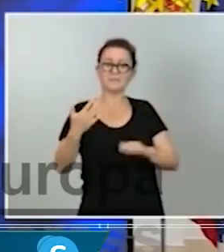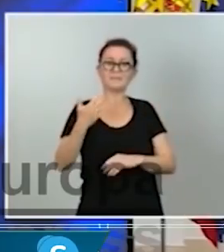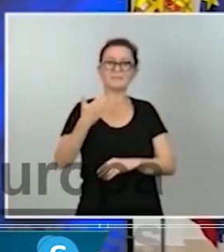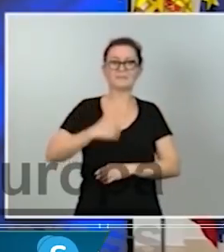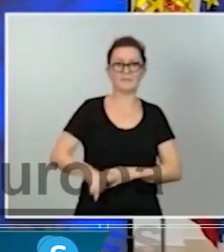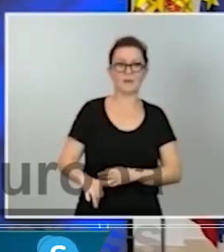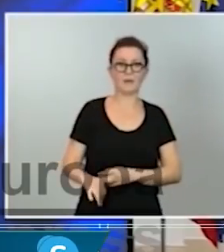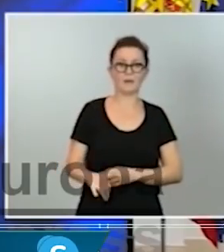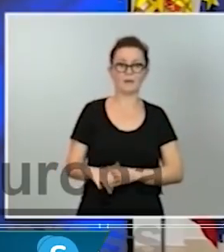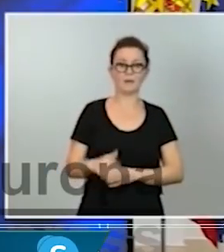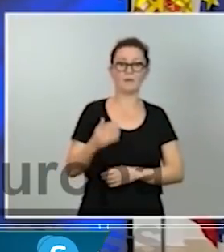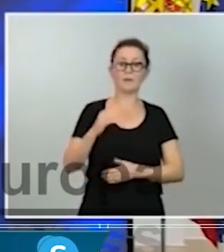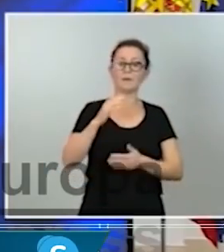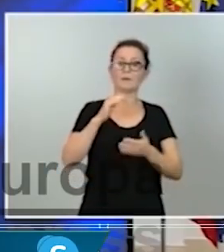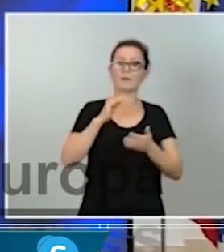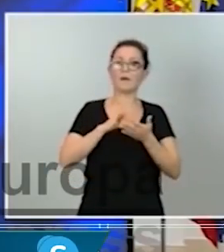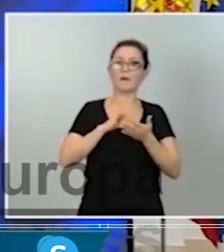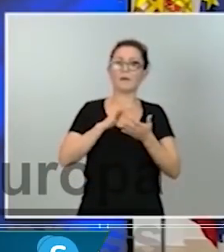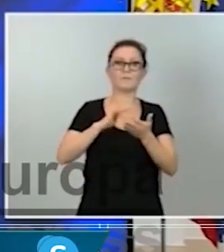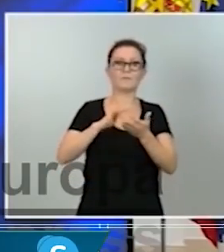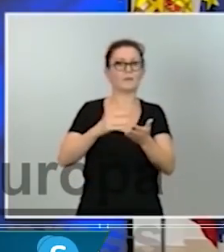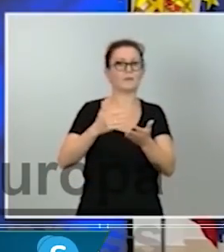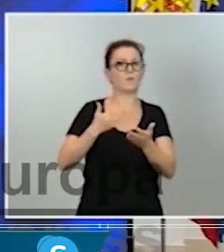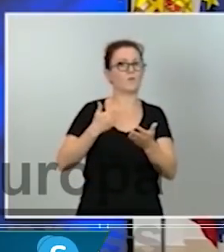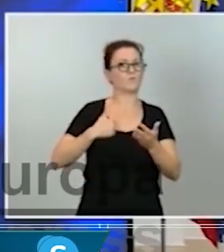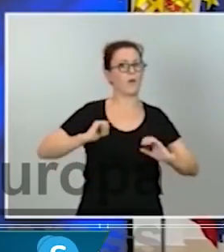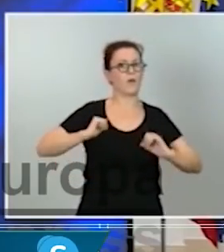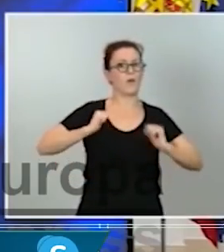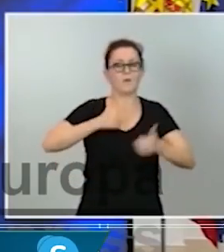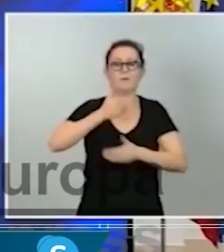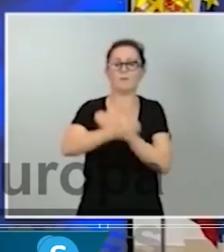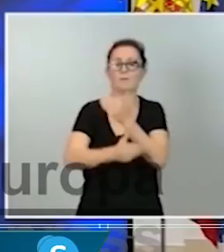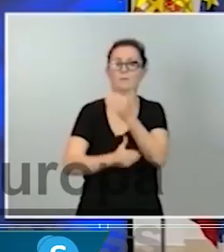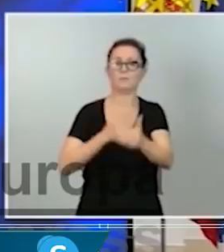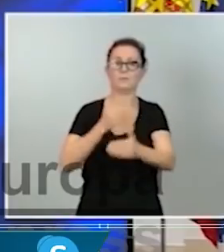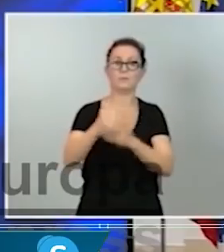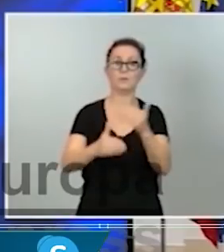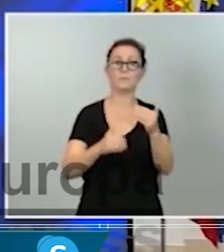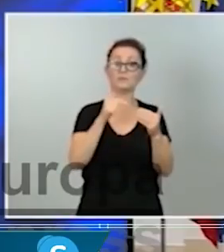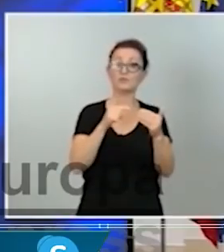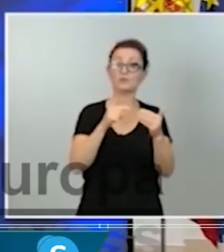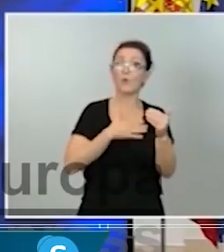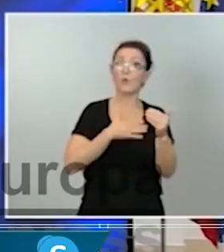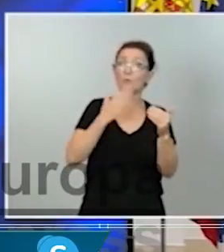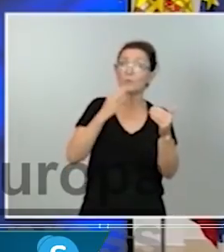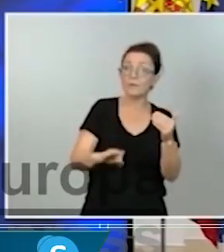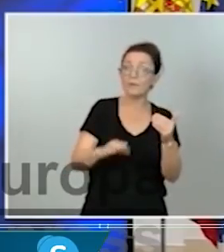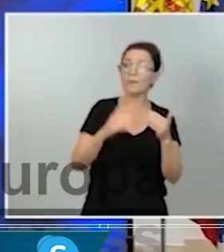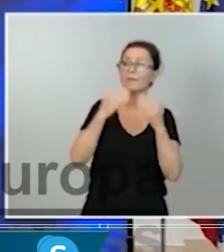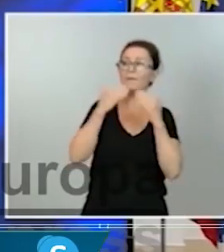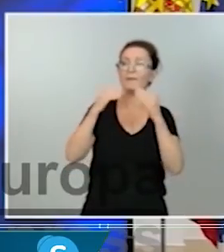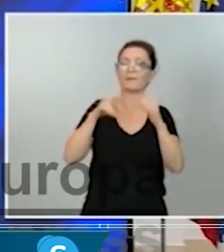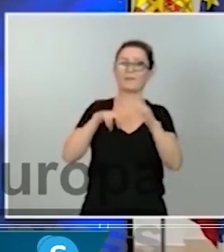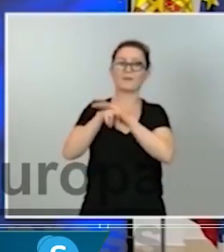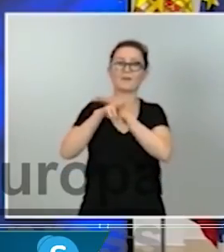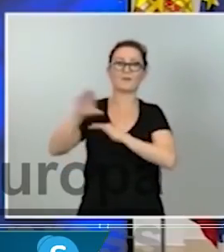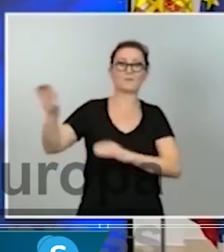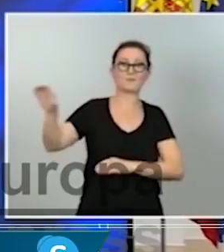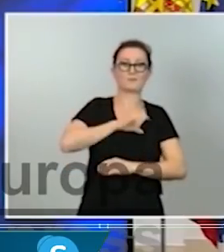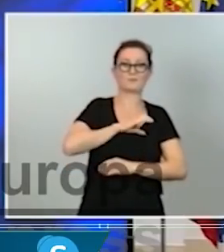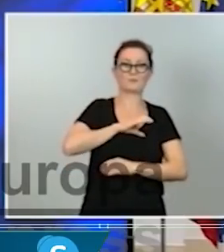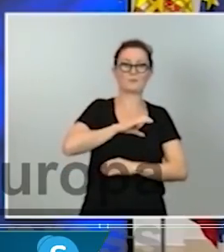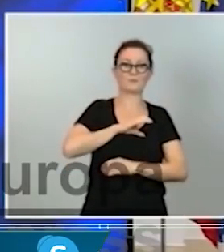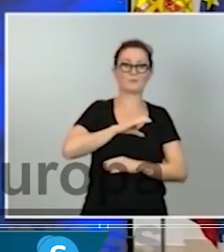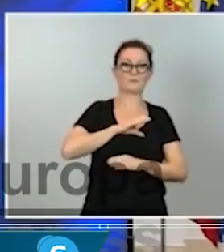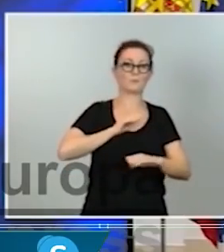y medio por ciento del pib que es una es una expectativa de lo que se llama multiplicador keynesiano